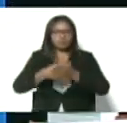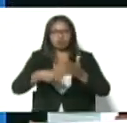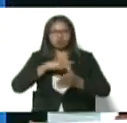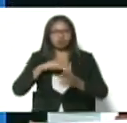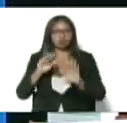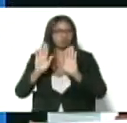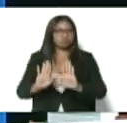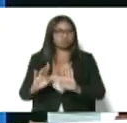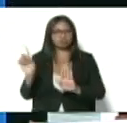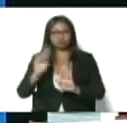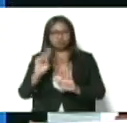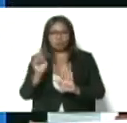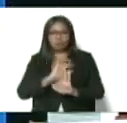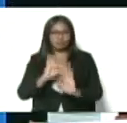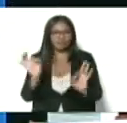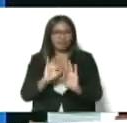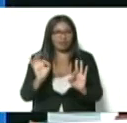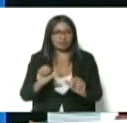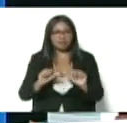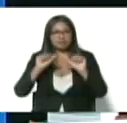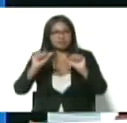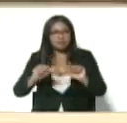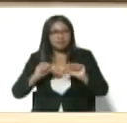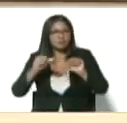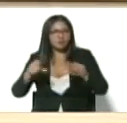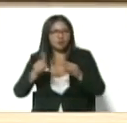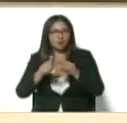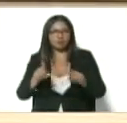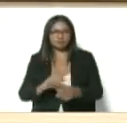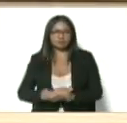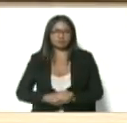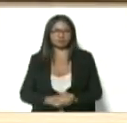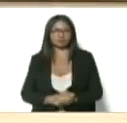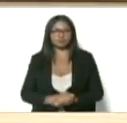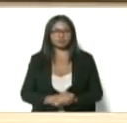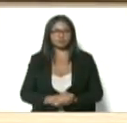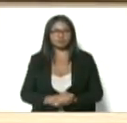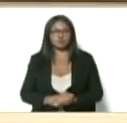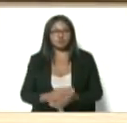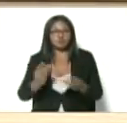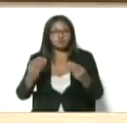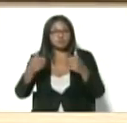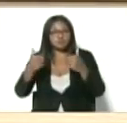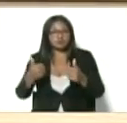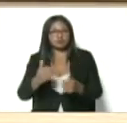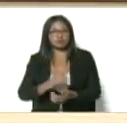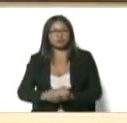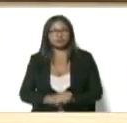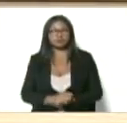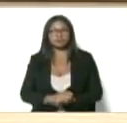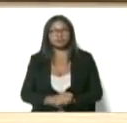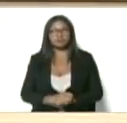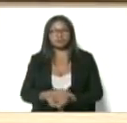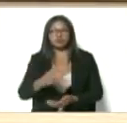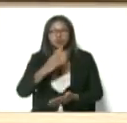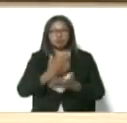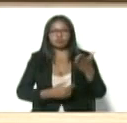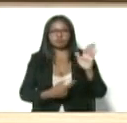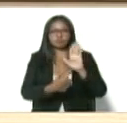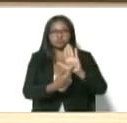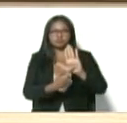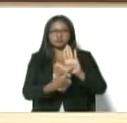a parar ahí nadie así es incansable muy bien aquí tengo el decreto